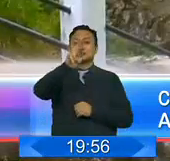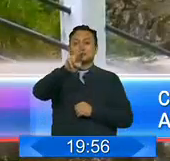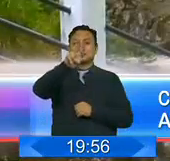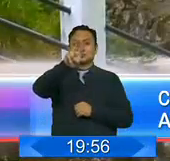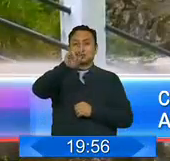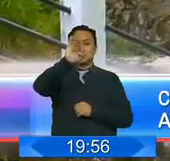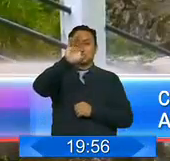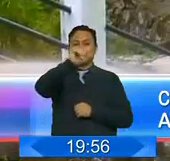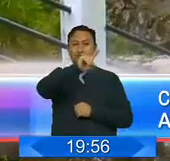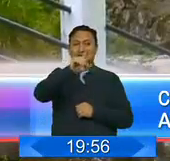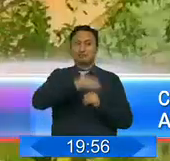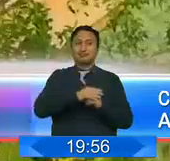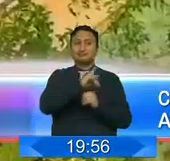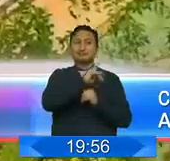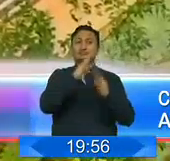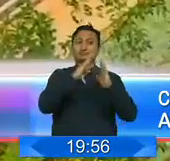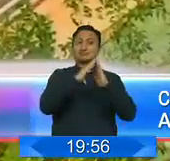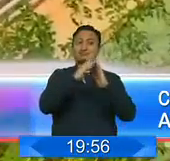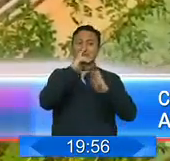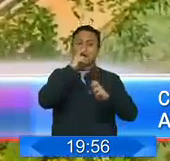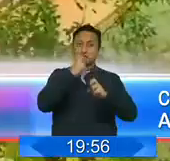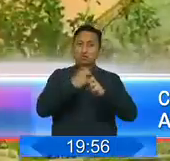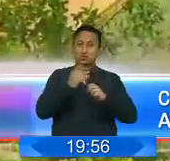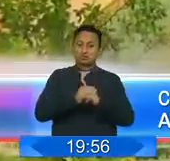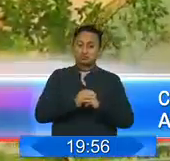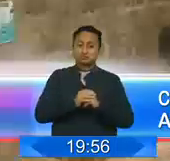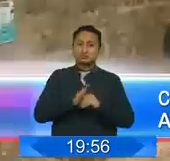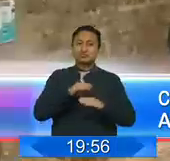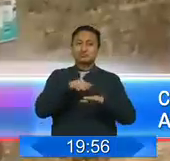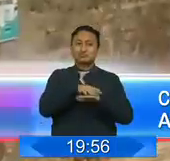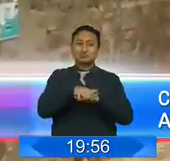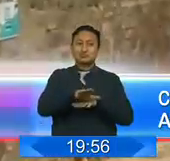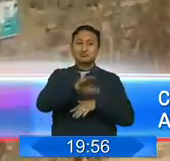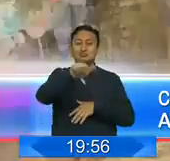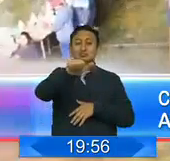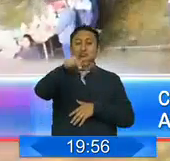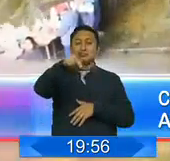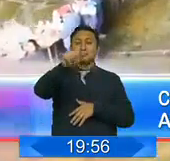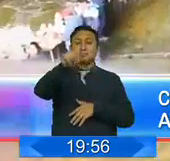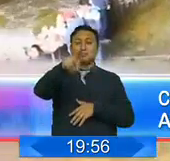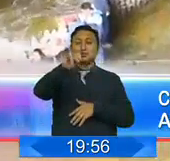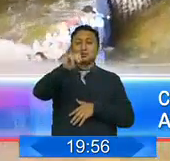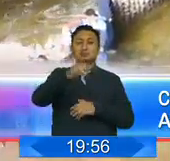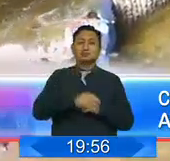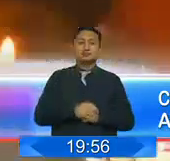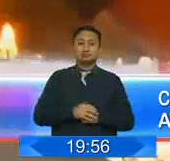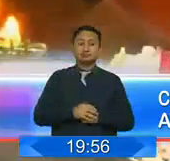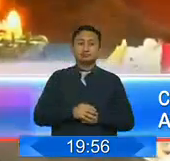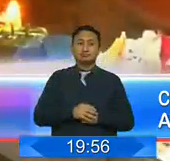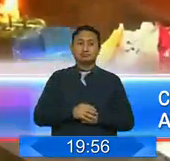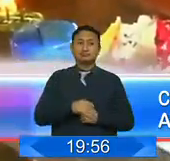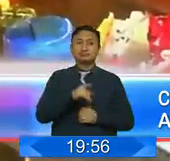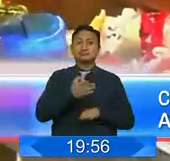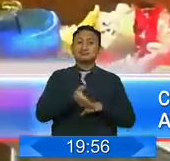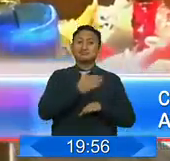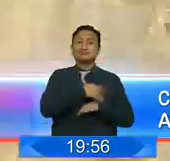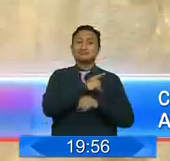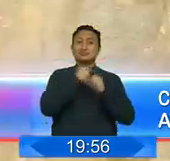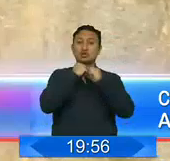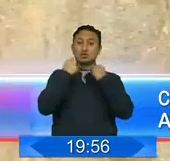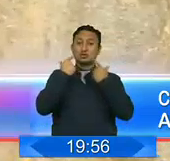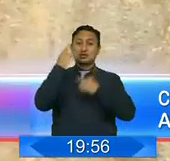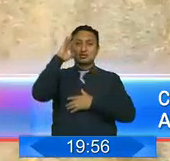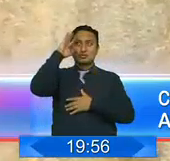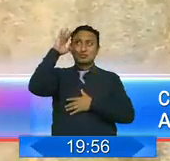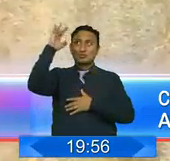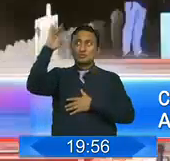santuario formado por rocas y que es atravesado por el río Apaqui. Por sueños de un sacerdote,